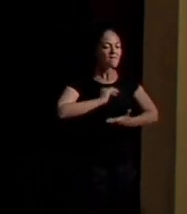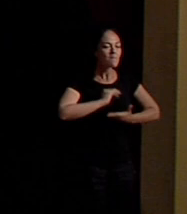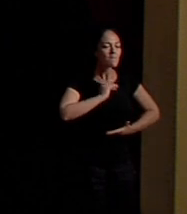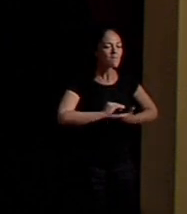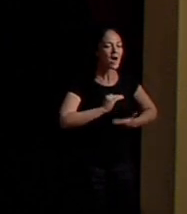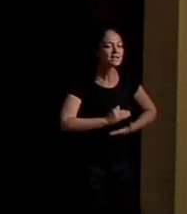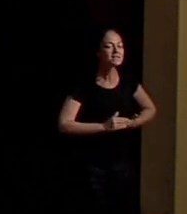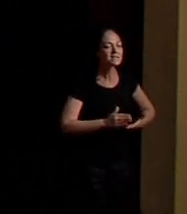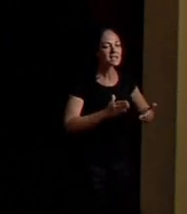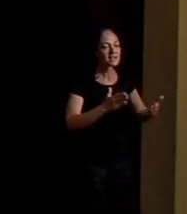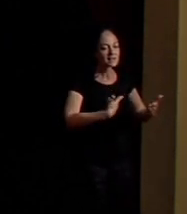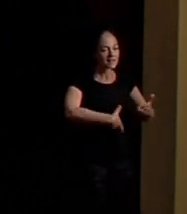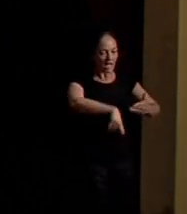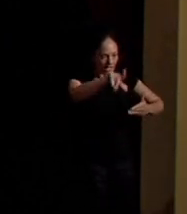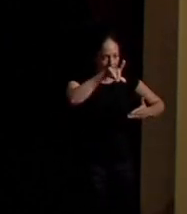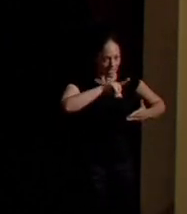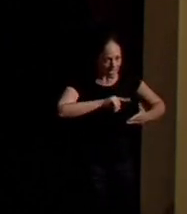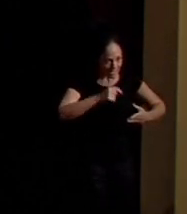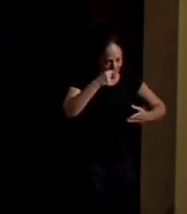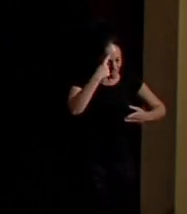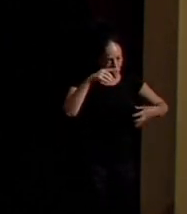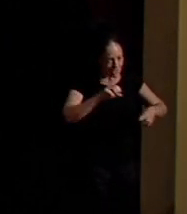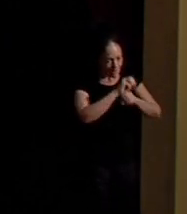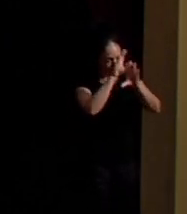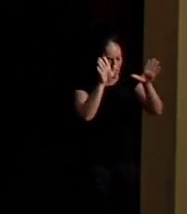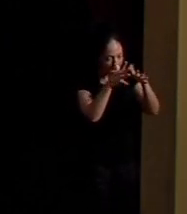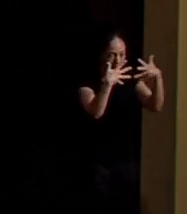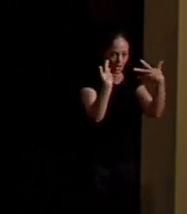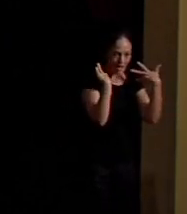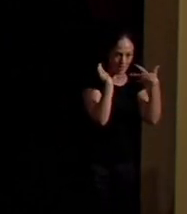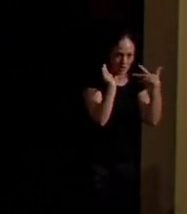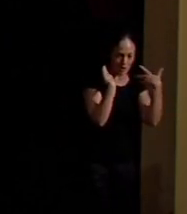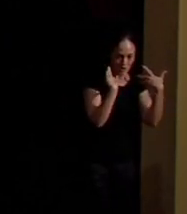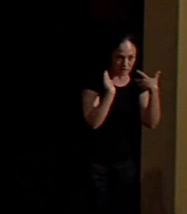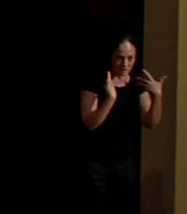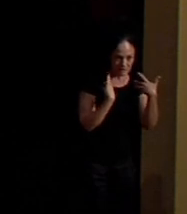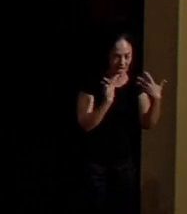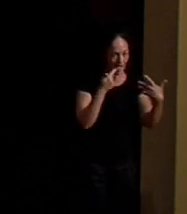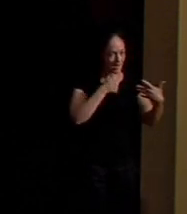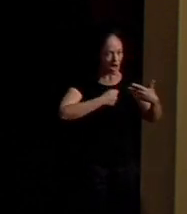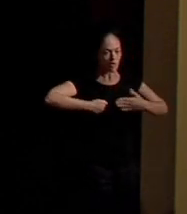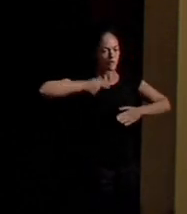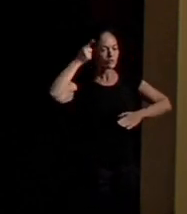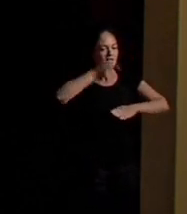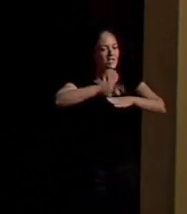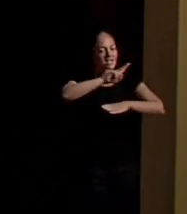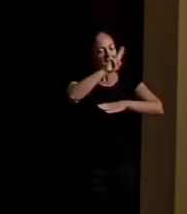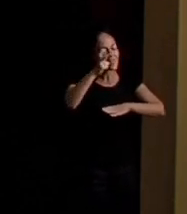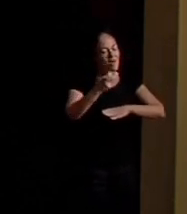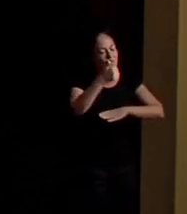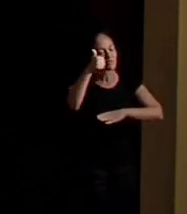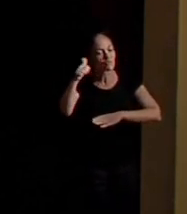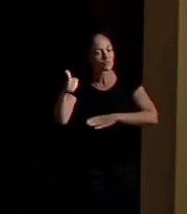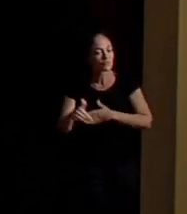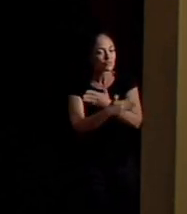de autodeterminarse de manera consciente, responsable, siendo no heterodesignadas por otro y siendo, por